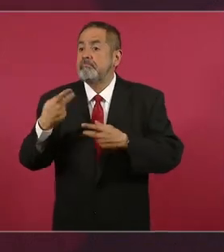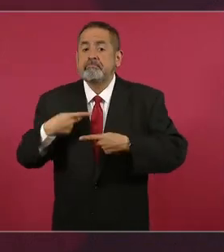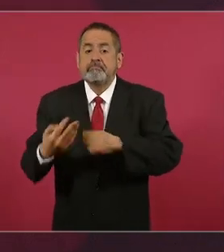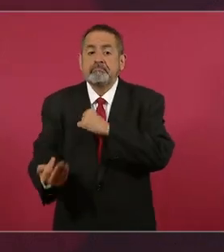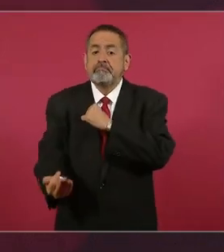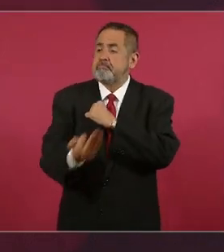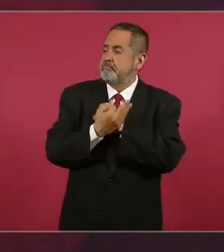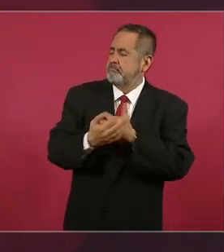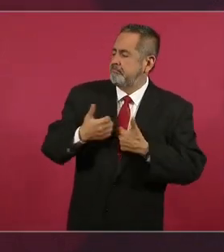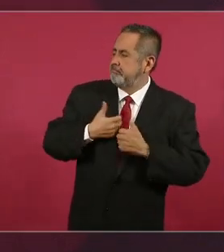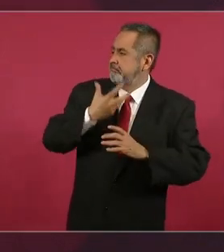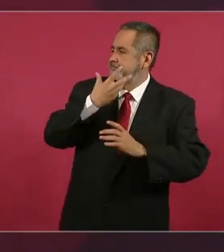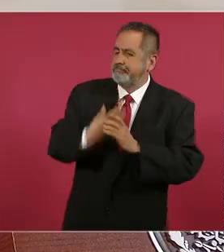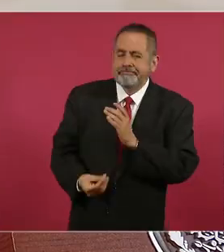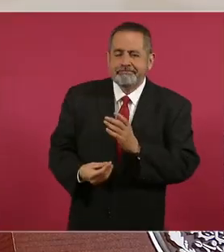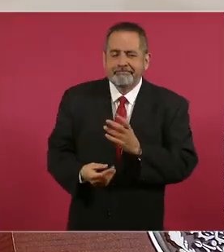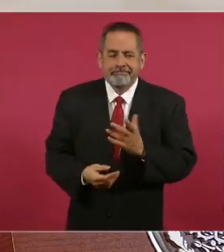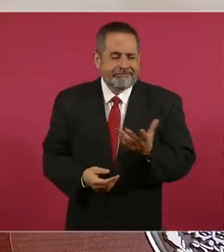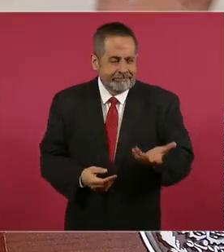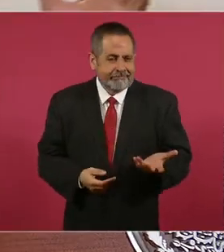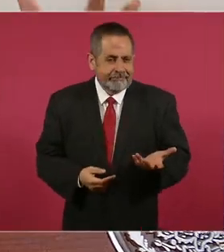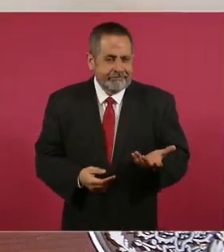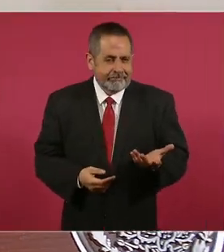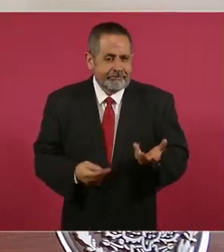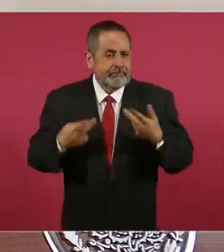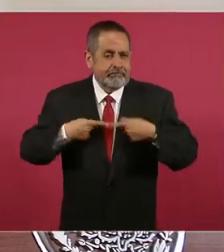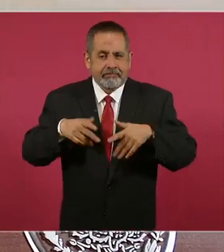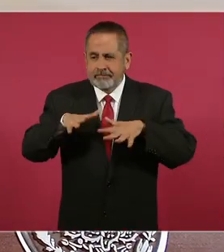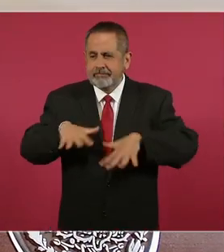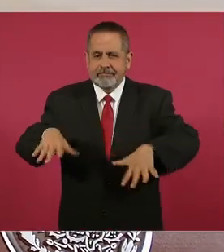Guardia Nacional, los pobladores